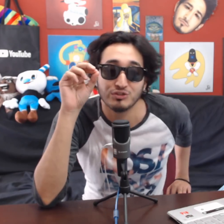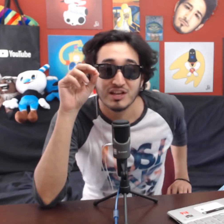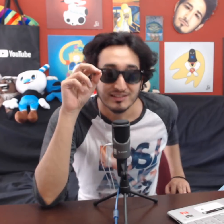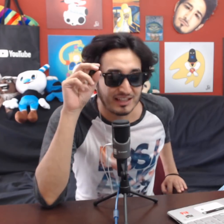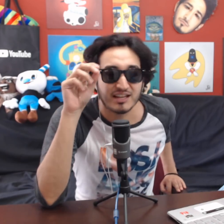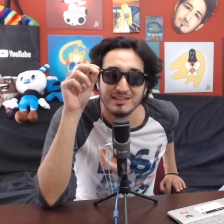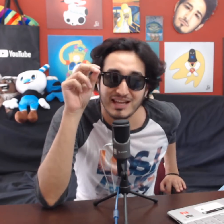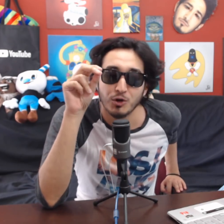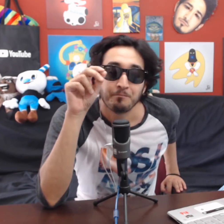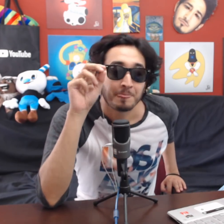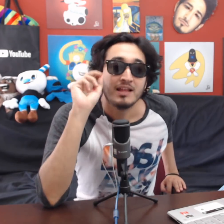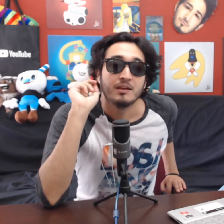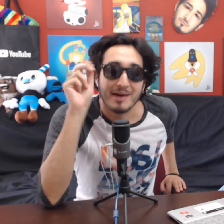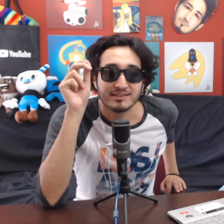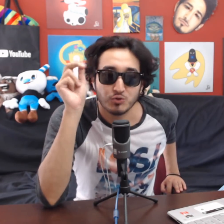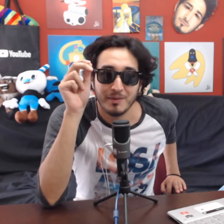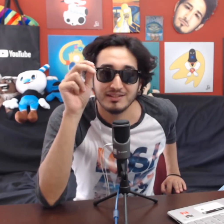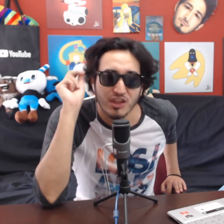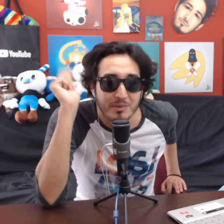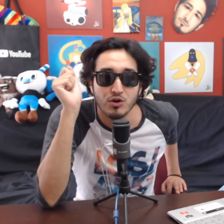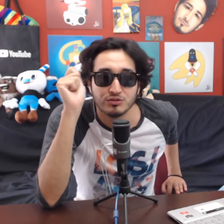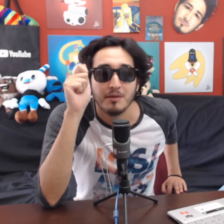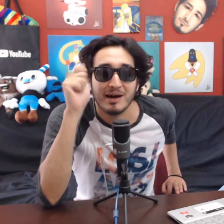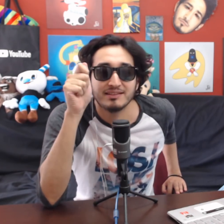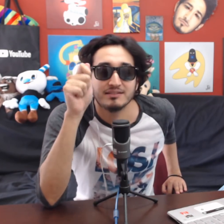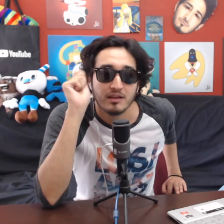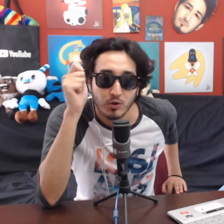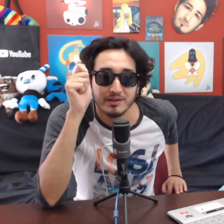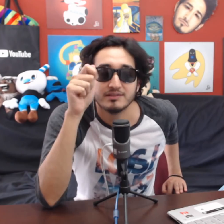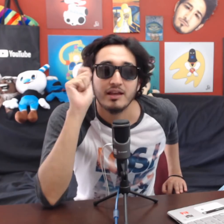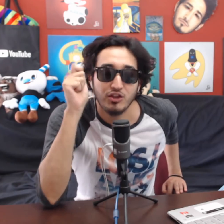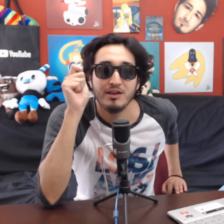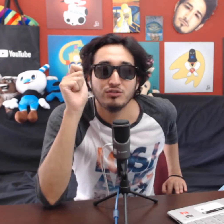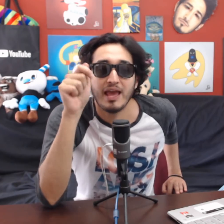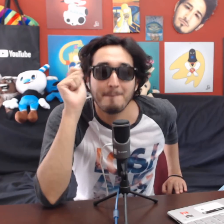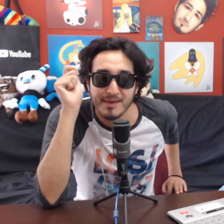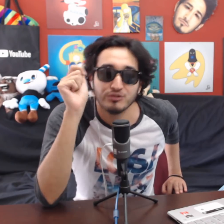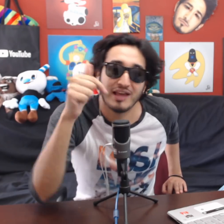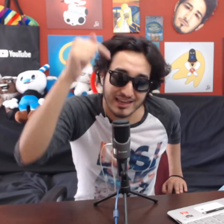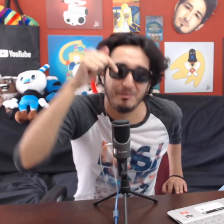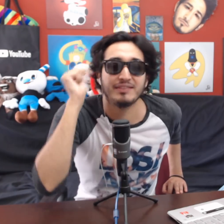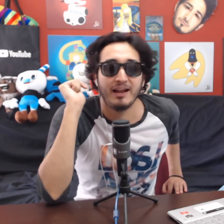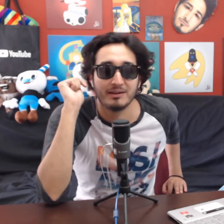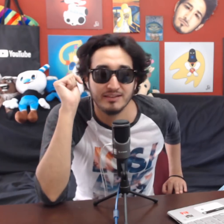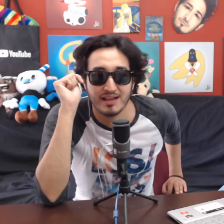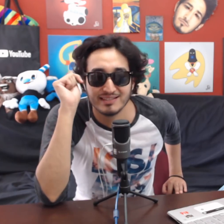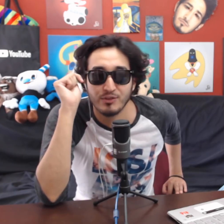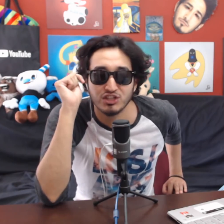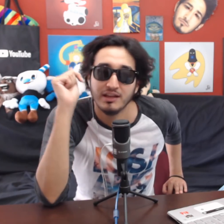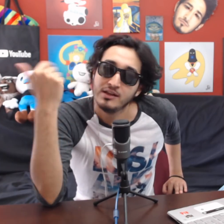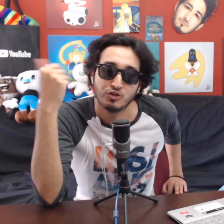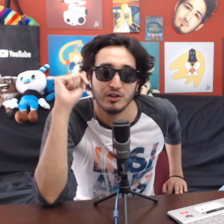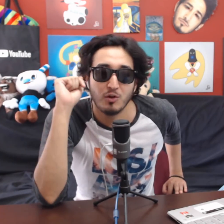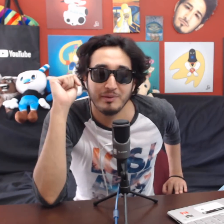los en vivos se están transmitiendo martes jueves y domingos martes jueves y domingos en vivos aquí mi canal a partir de las